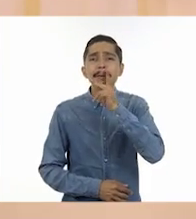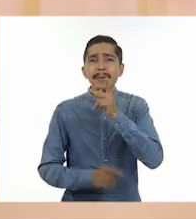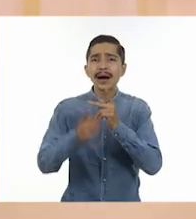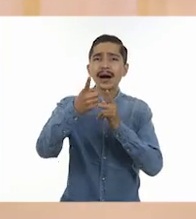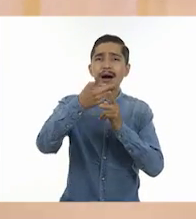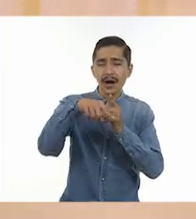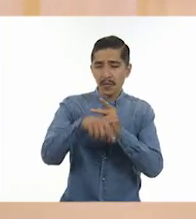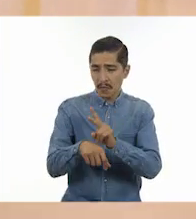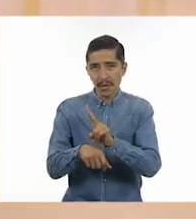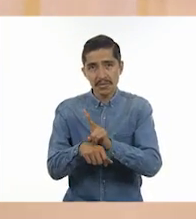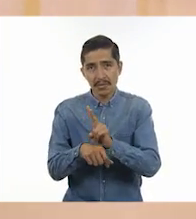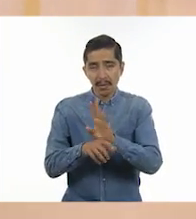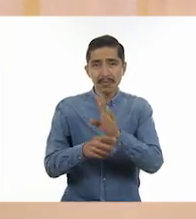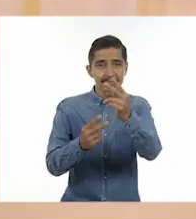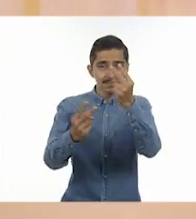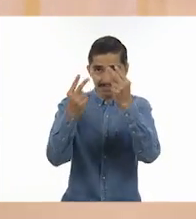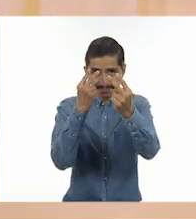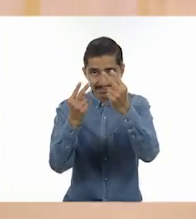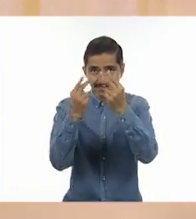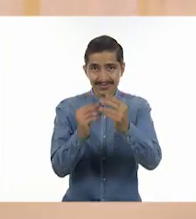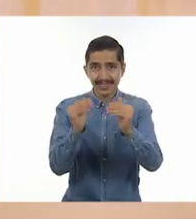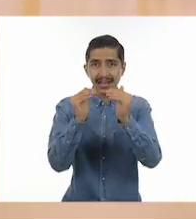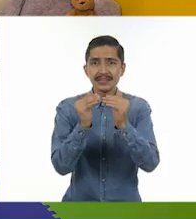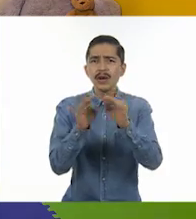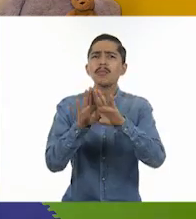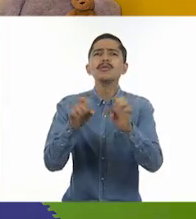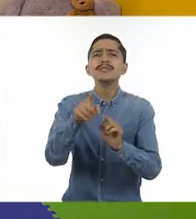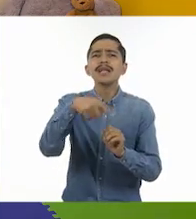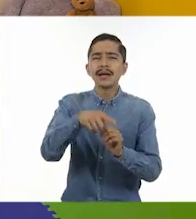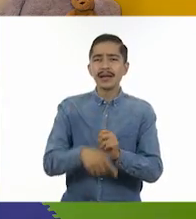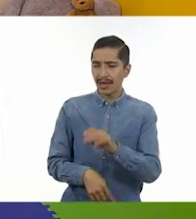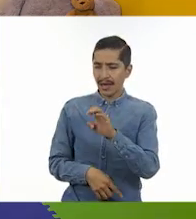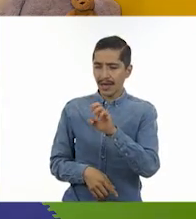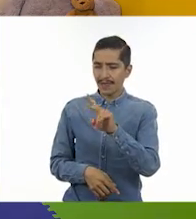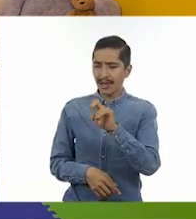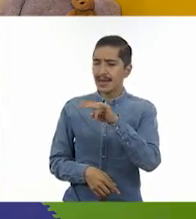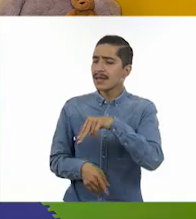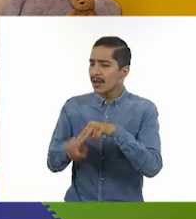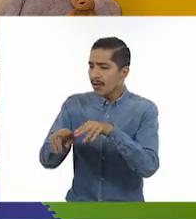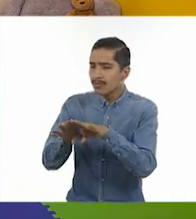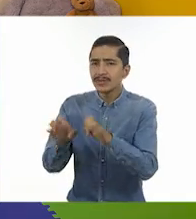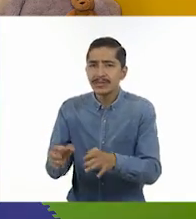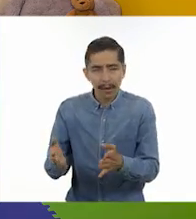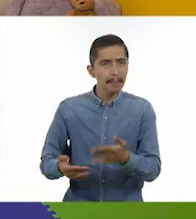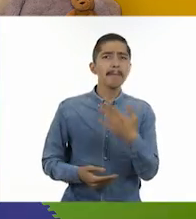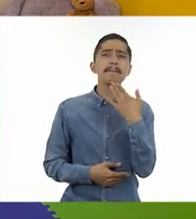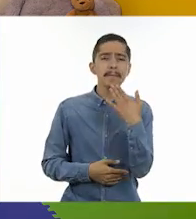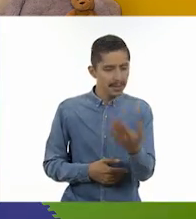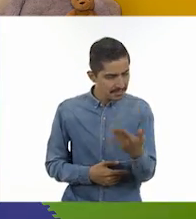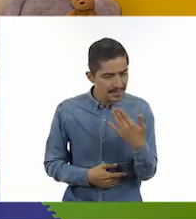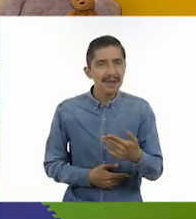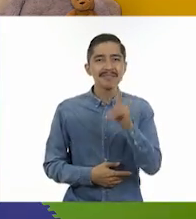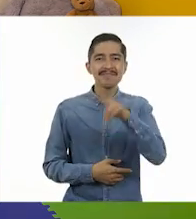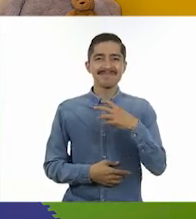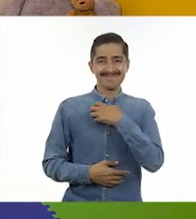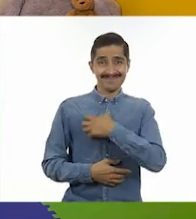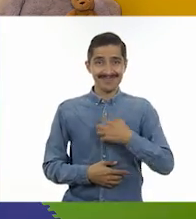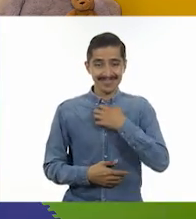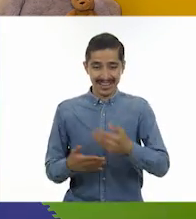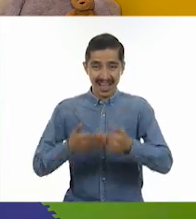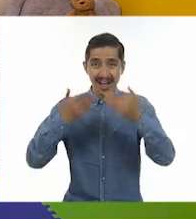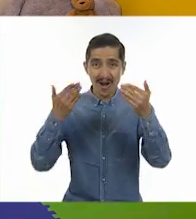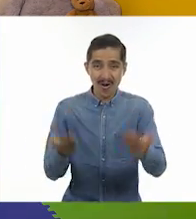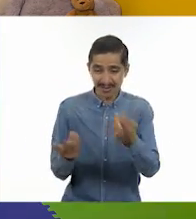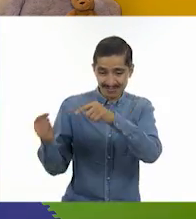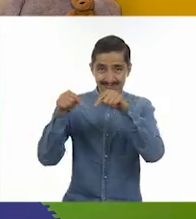y cuidadores que nos ven desde casa. ¿Cómo están? Evelyn, ¿cómo estás? Muy bien. Muy contenta de estar con ustedes